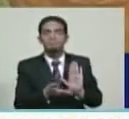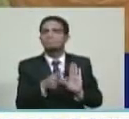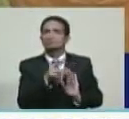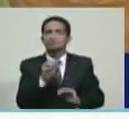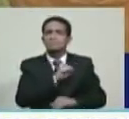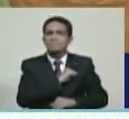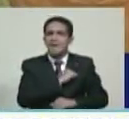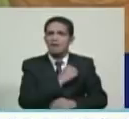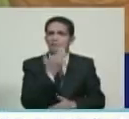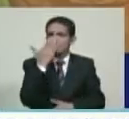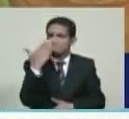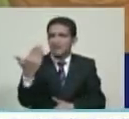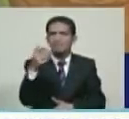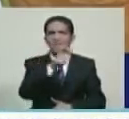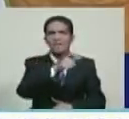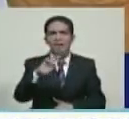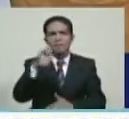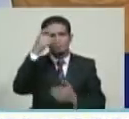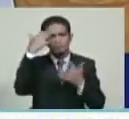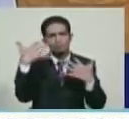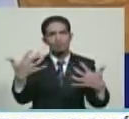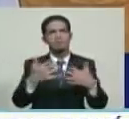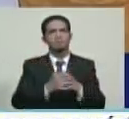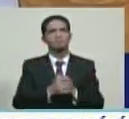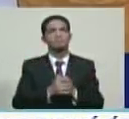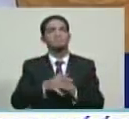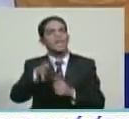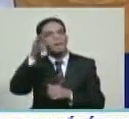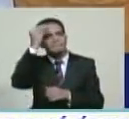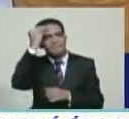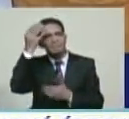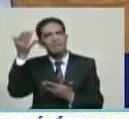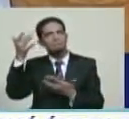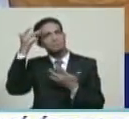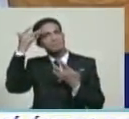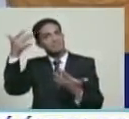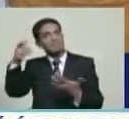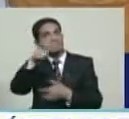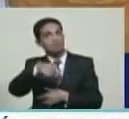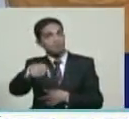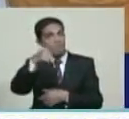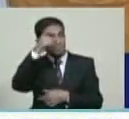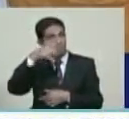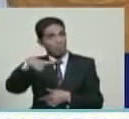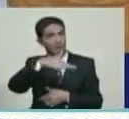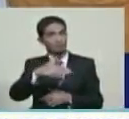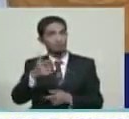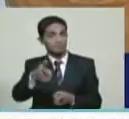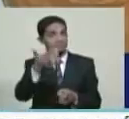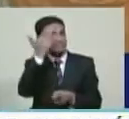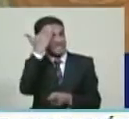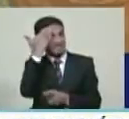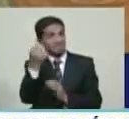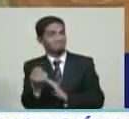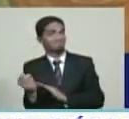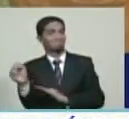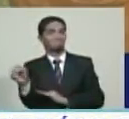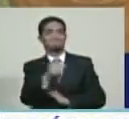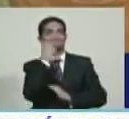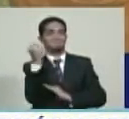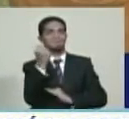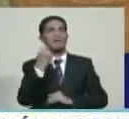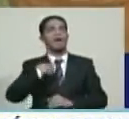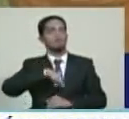de darle la cara al pueblo. Aprendamos, al contrario, de la sabiduría del pueblo, que sabe más que nosotros, pero muchísimas veces.